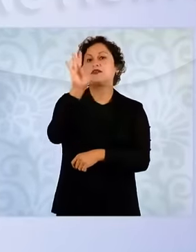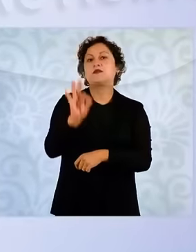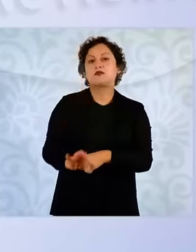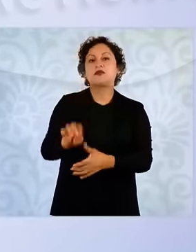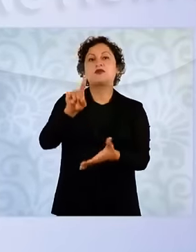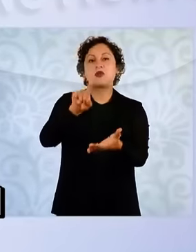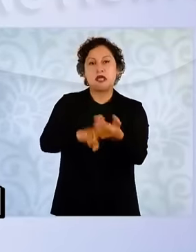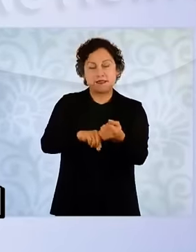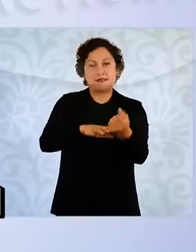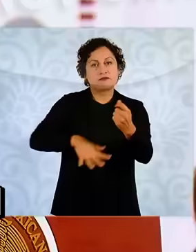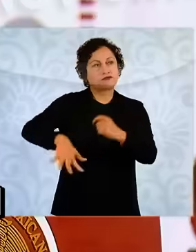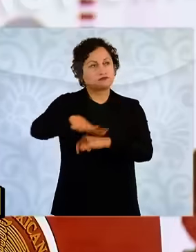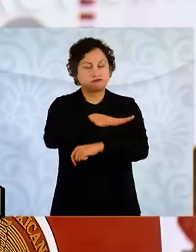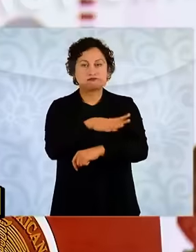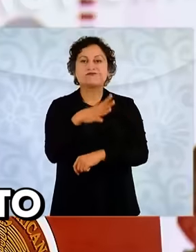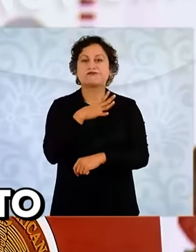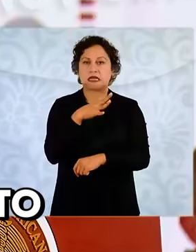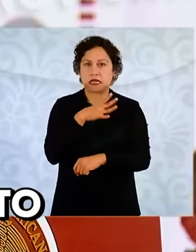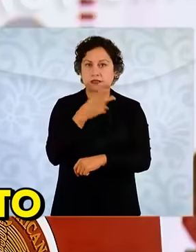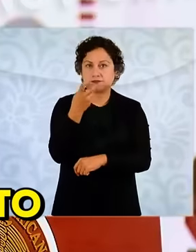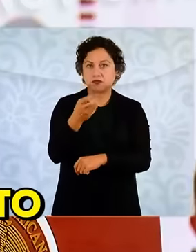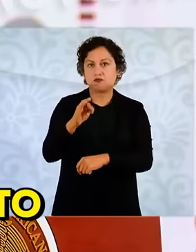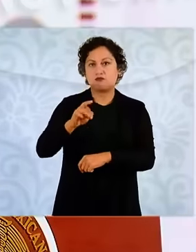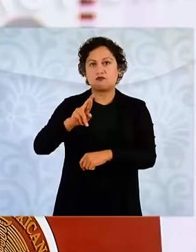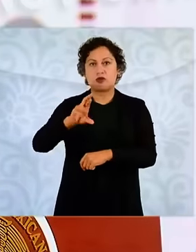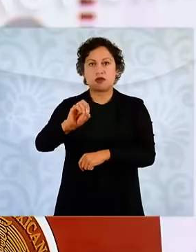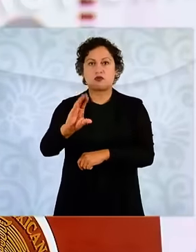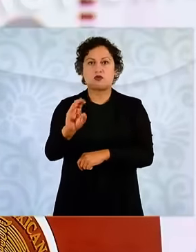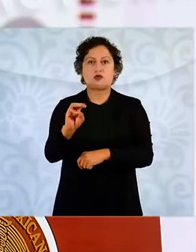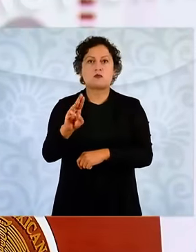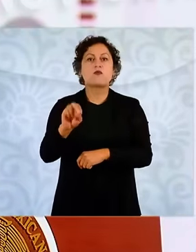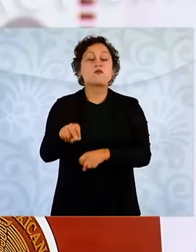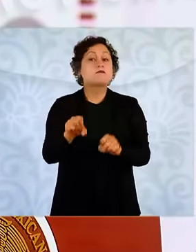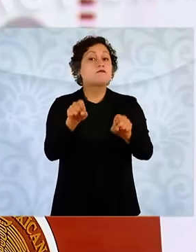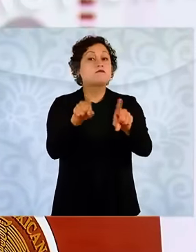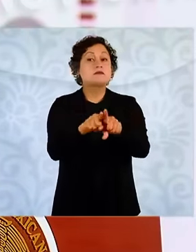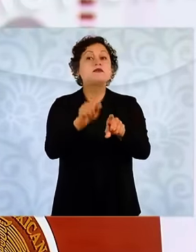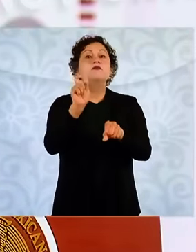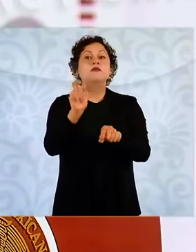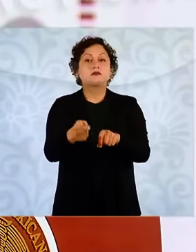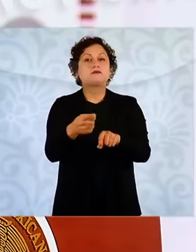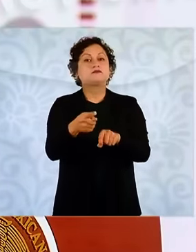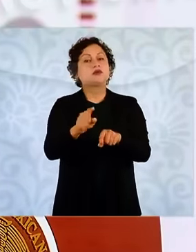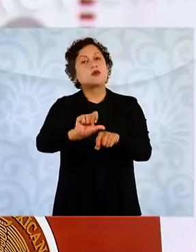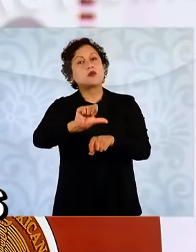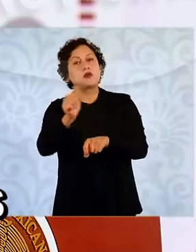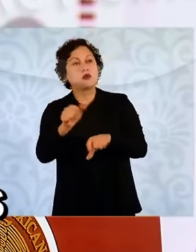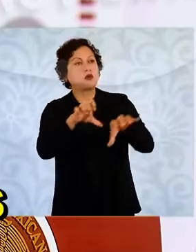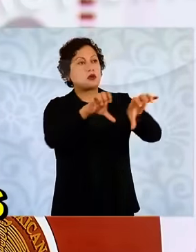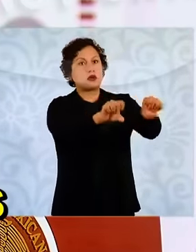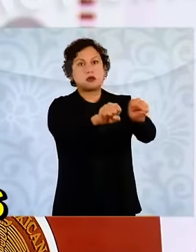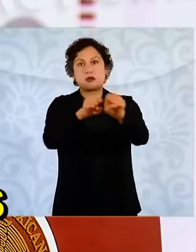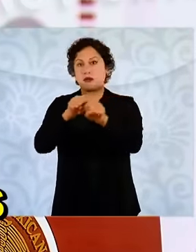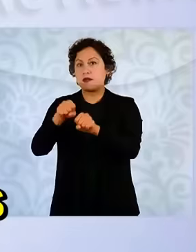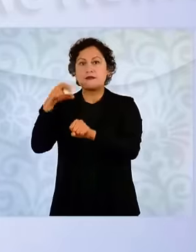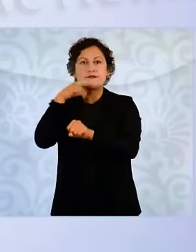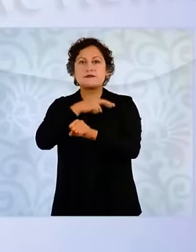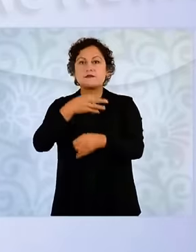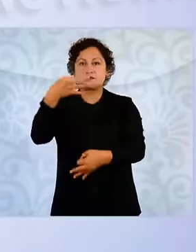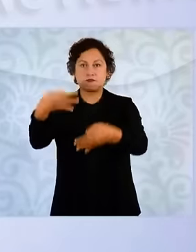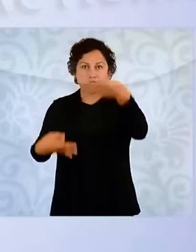común. Dicho modelo también contempla el seguimiento a la vinculación a proceso de los objetivos detenidos y de sus bienes